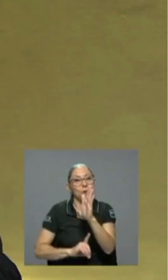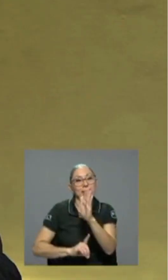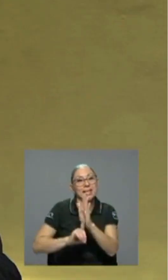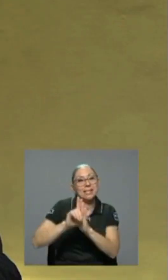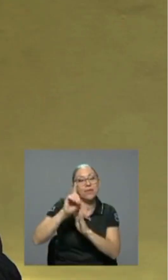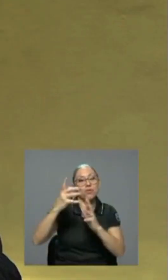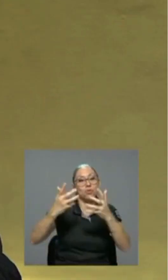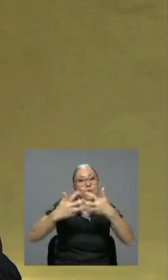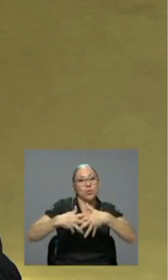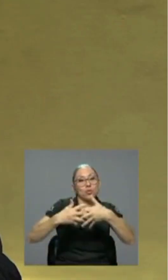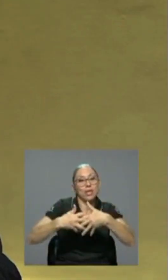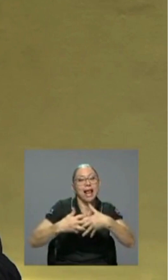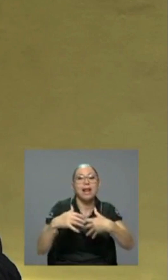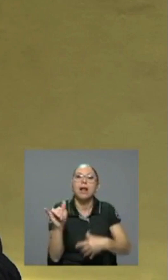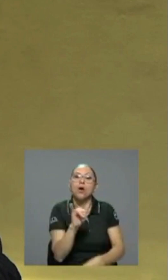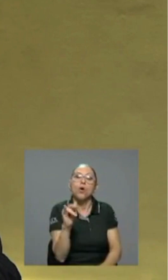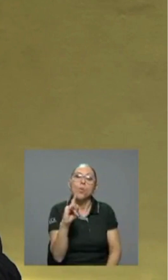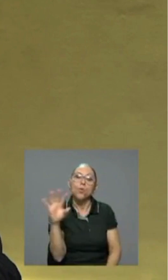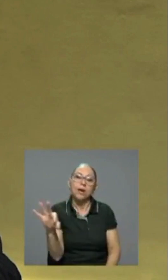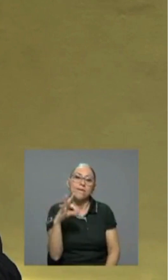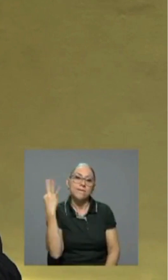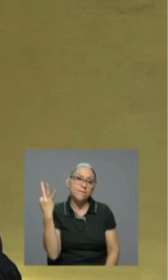época, como una forma